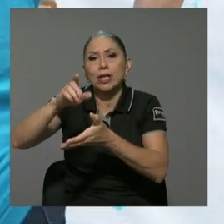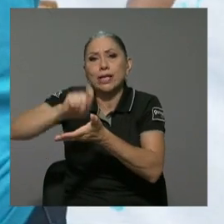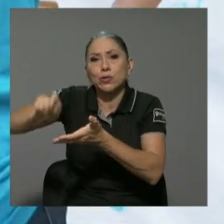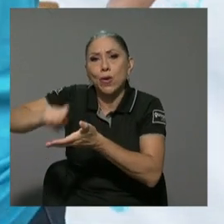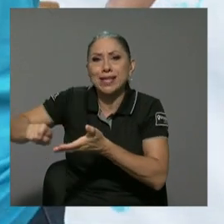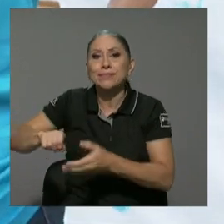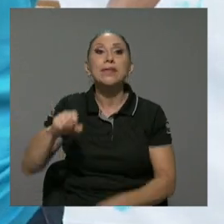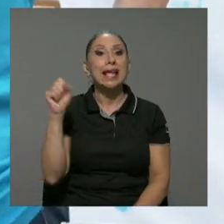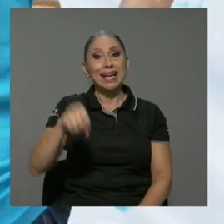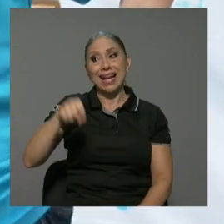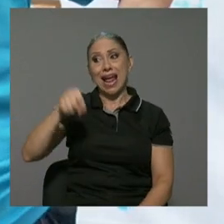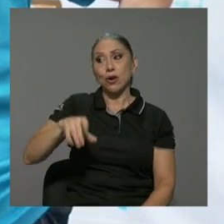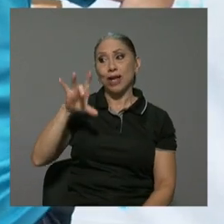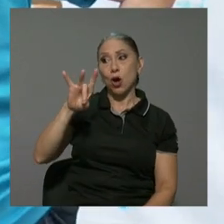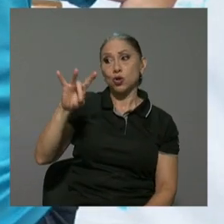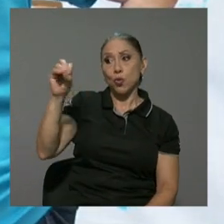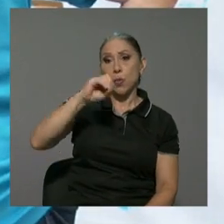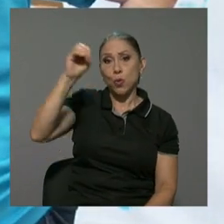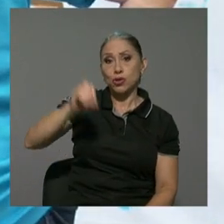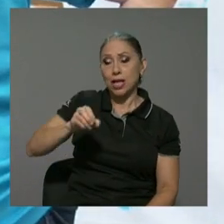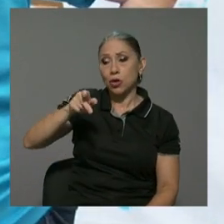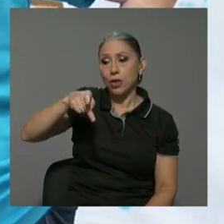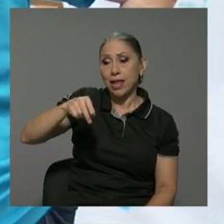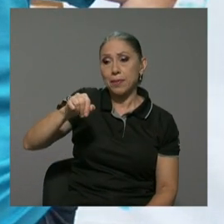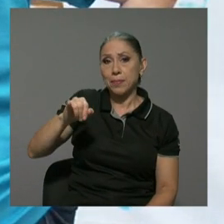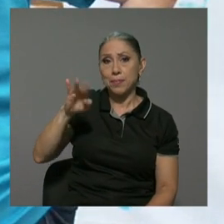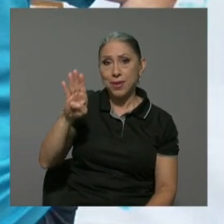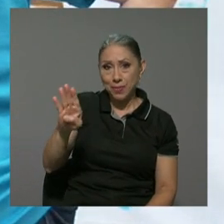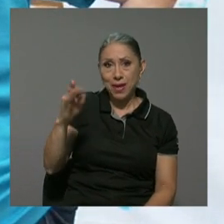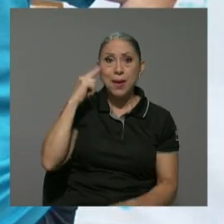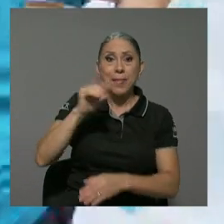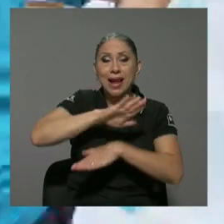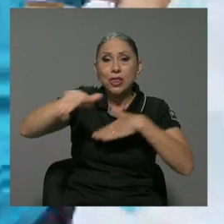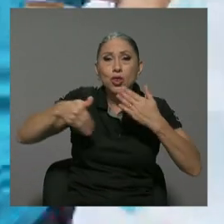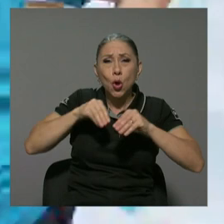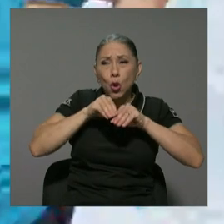¿verdad? Porque de ese 8% es como un